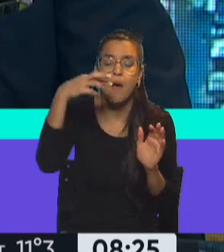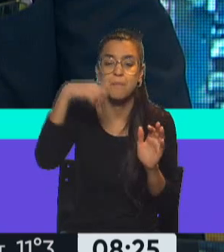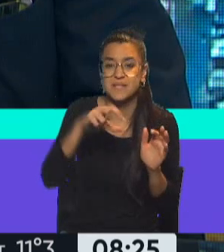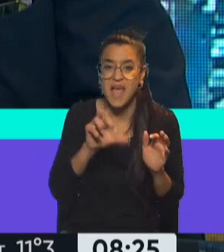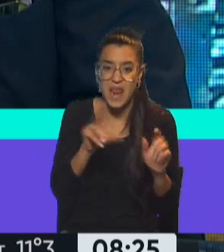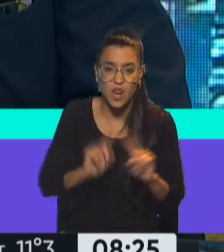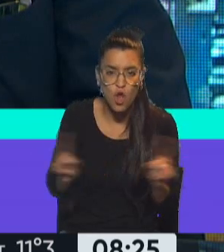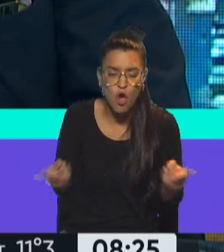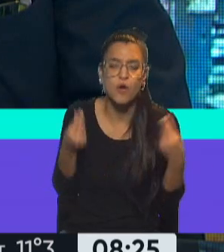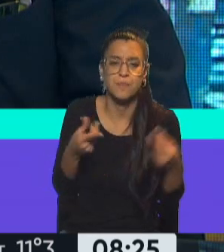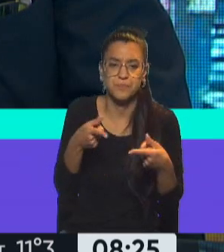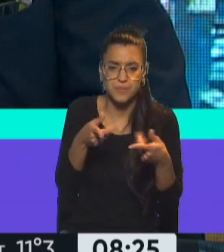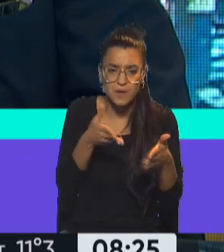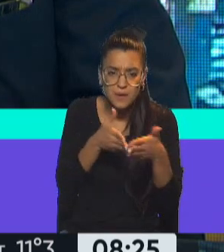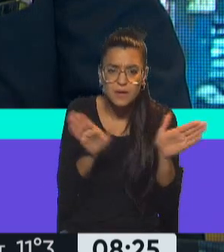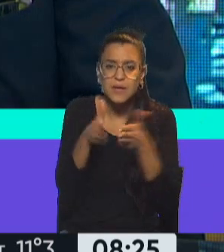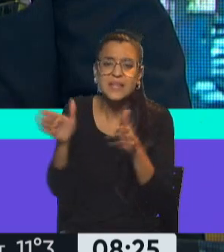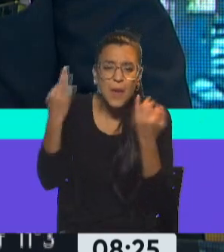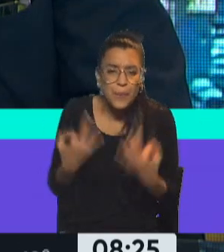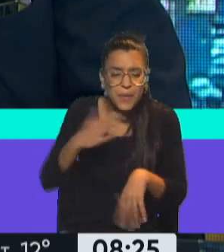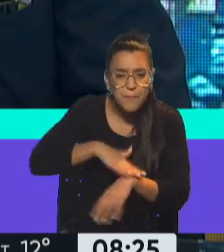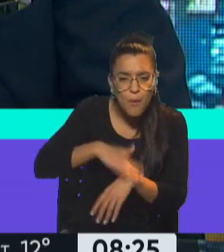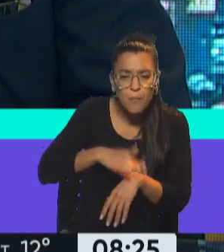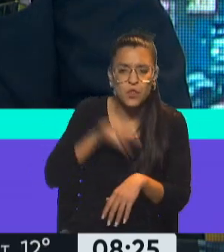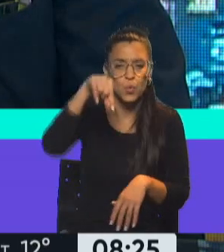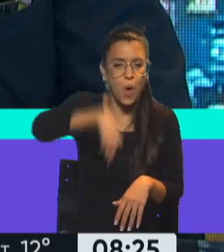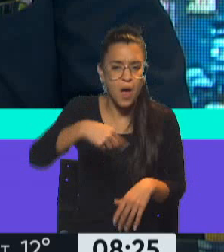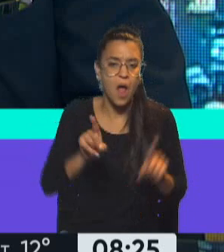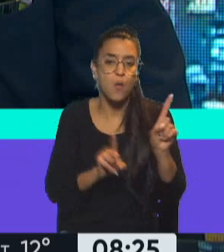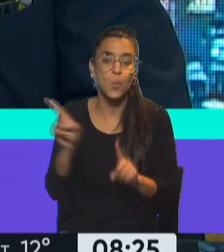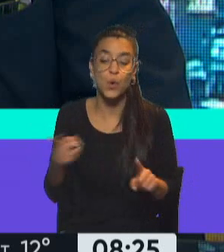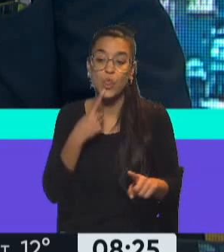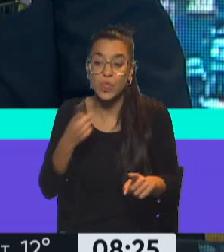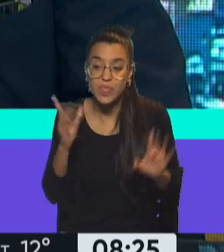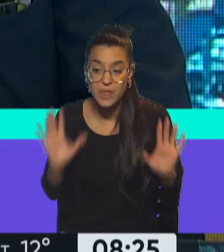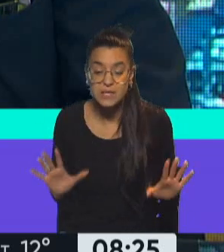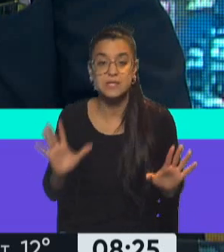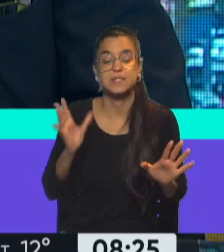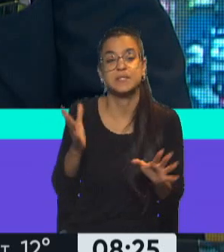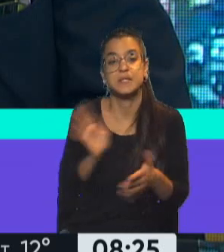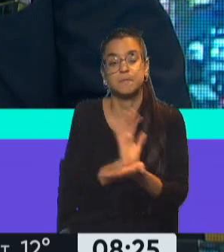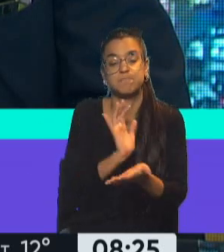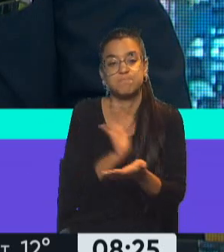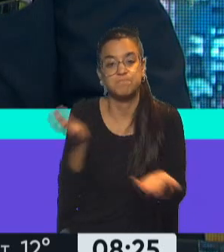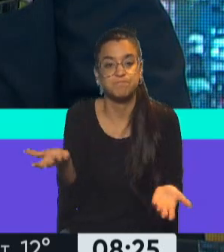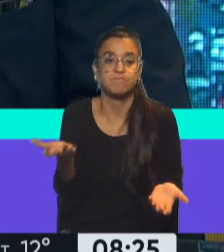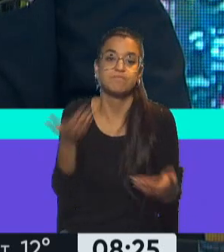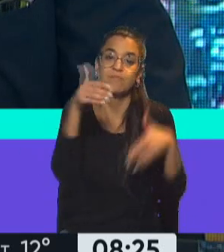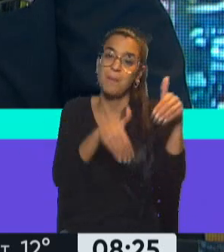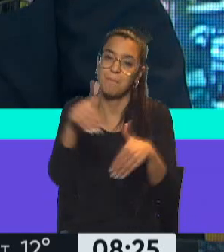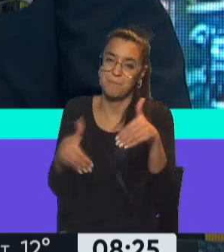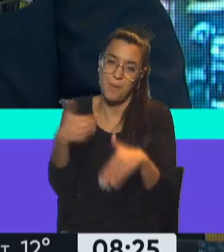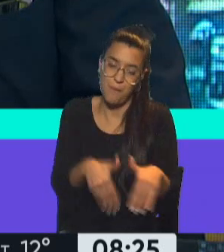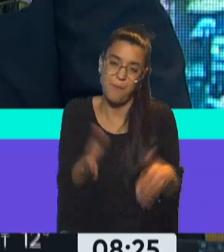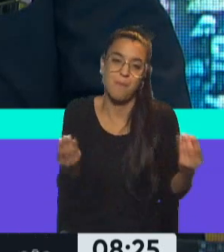¿Estas flexibilizaciones están en tiempo y en forma? Digo, desde algunos sectores lo que se indica es que son medidas electoralistas y que en realidad no contemplan